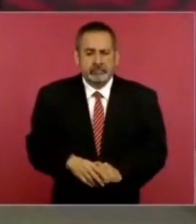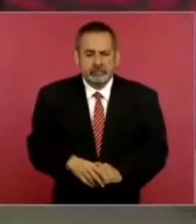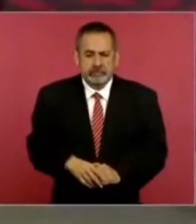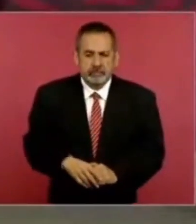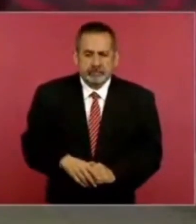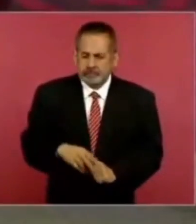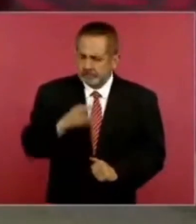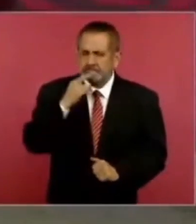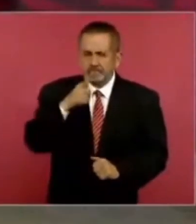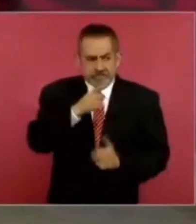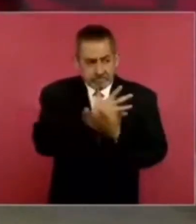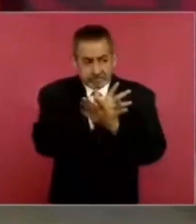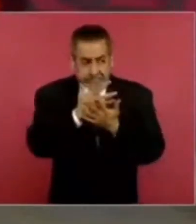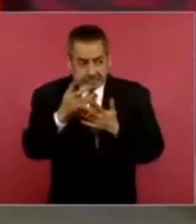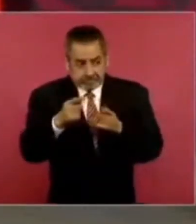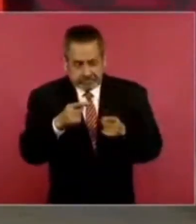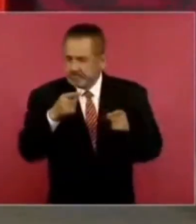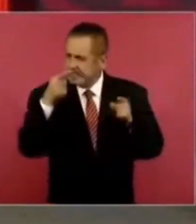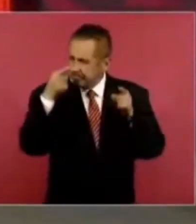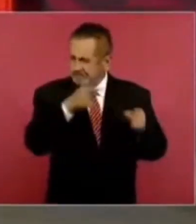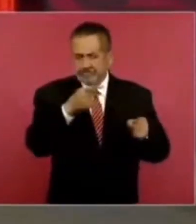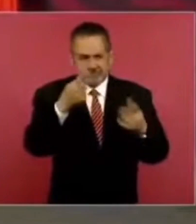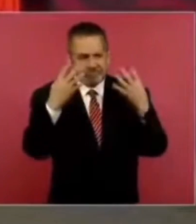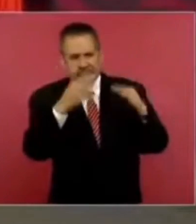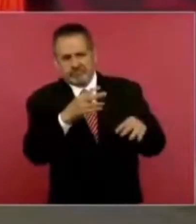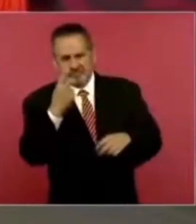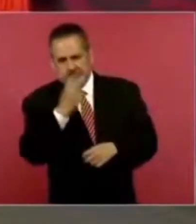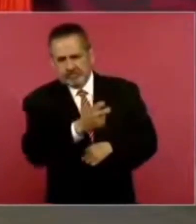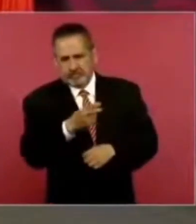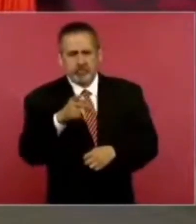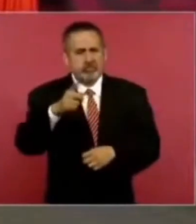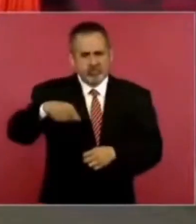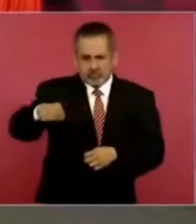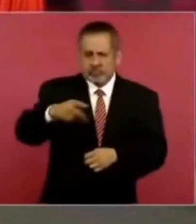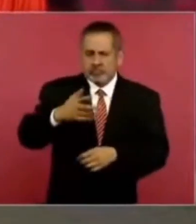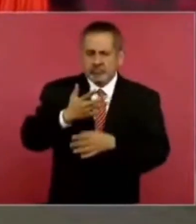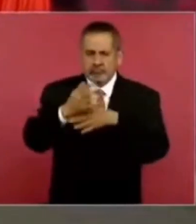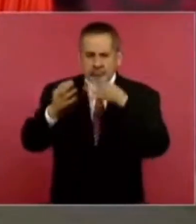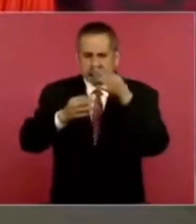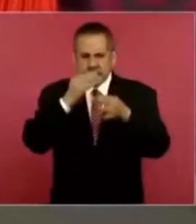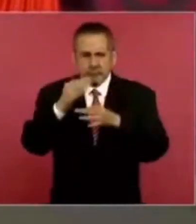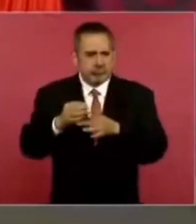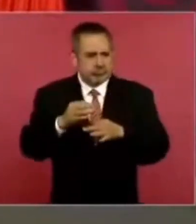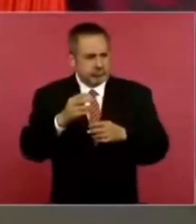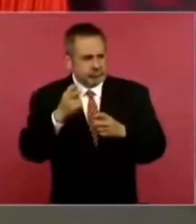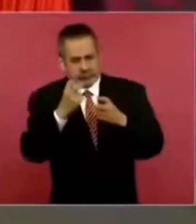Es preferible. O sea, ya ustedes mismos tienen que autolimitarse,